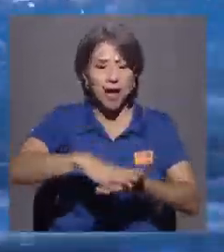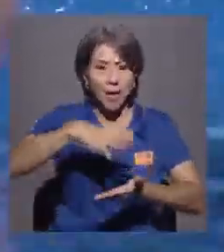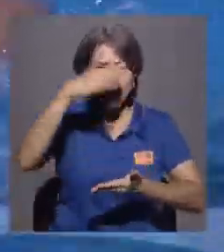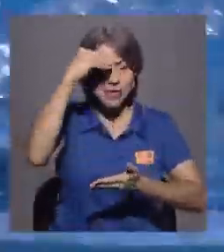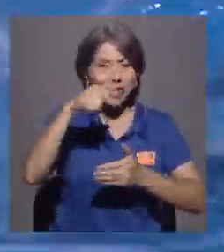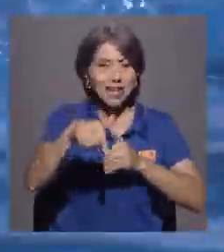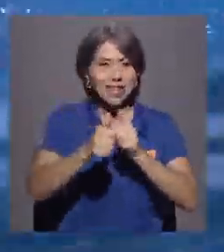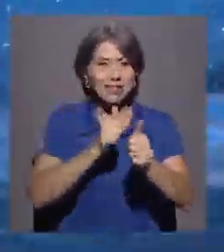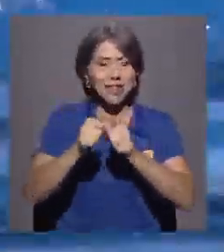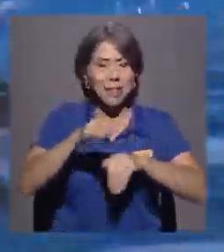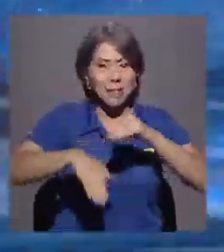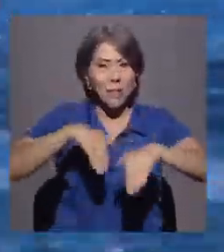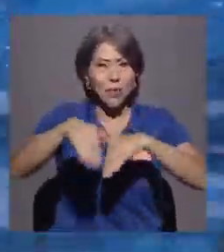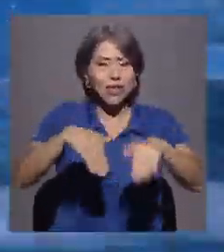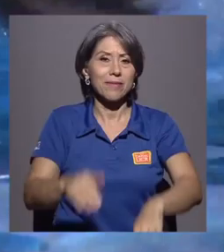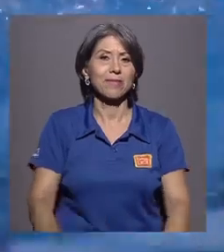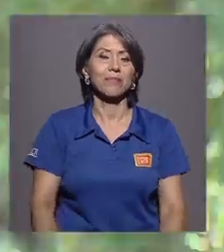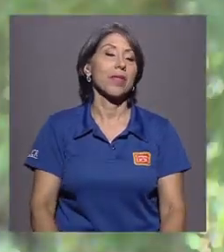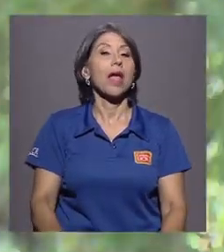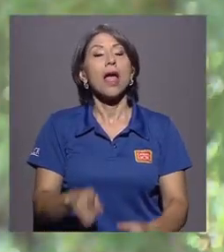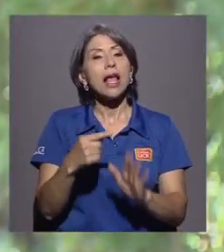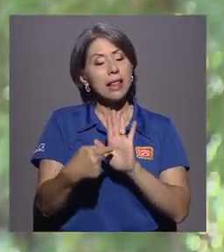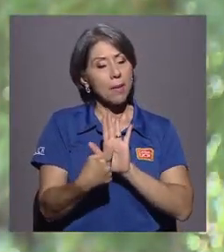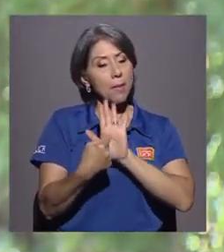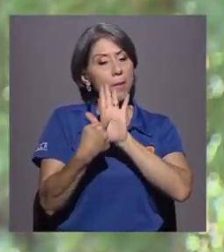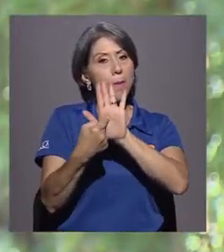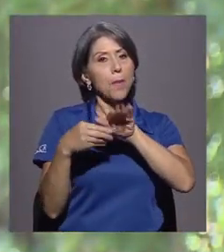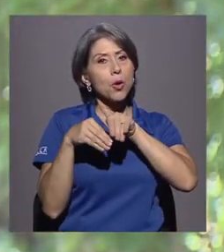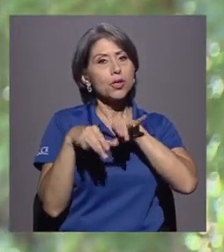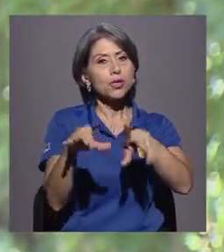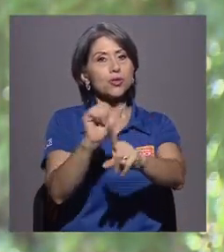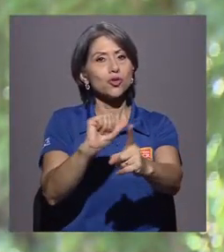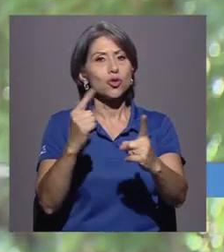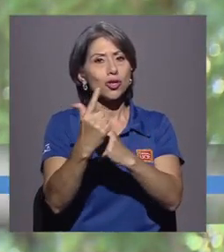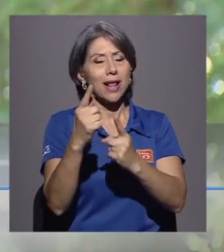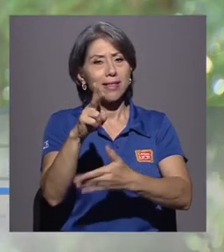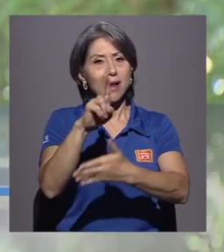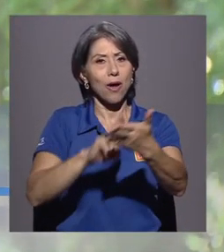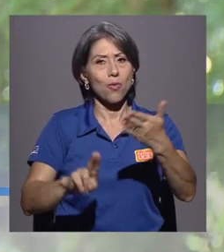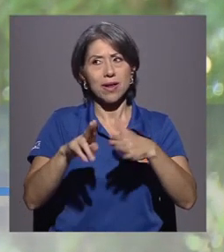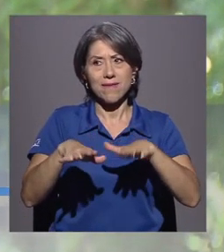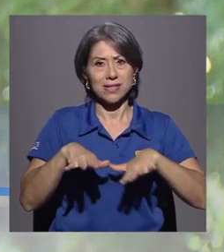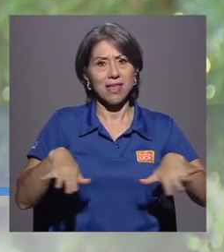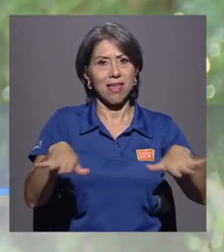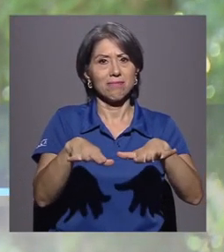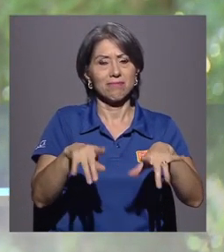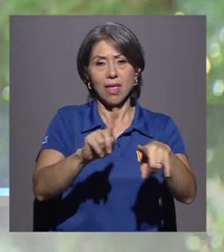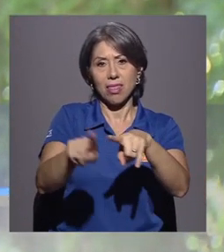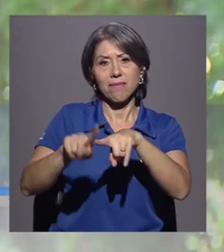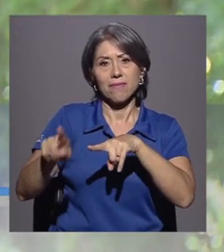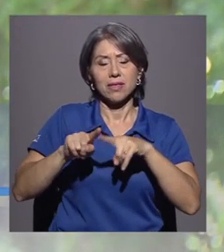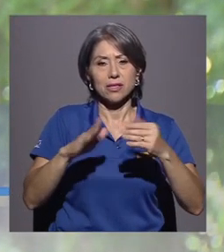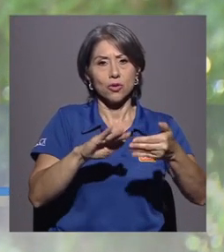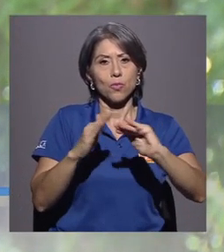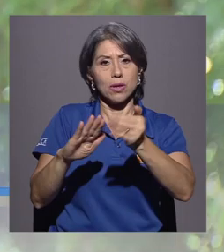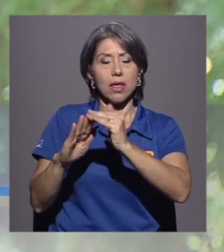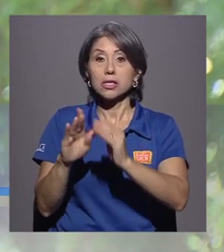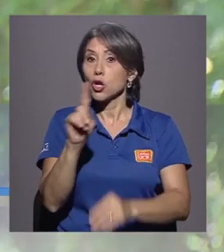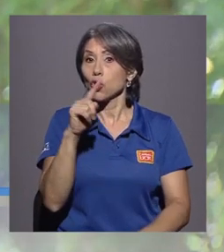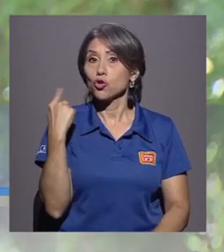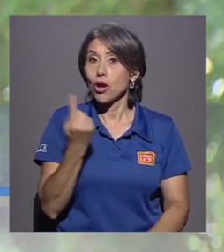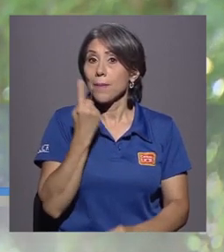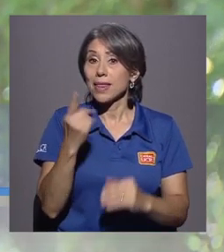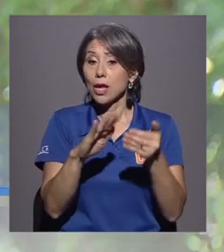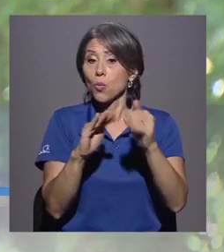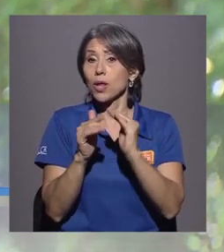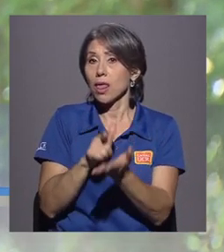deporte. La proyección social que da la universidad, ¿verdad?, a diferentes comunidades, porque no solamente